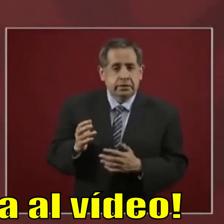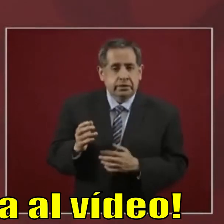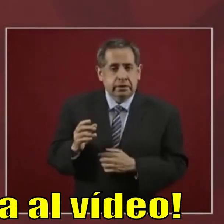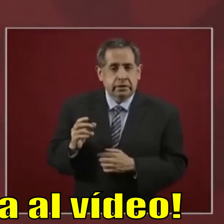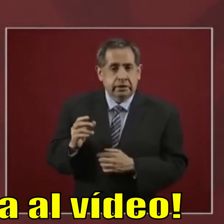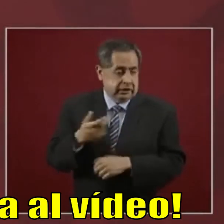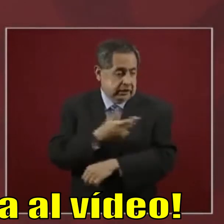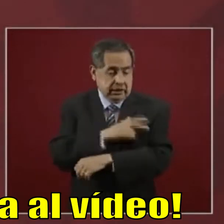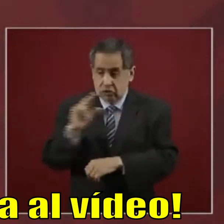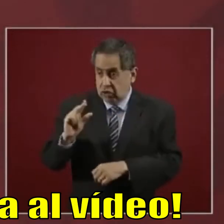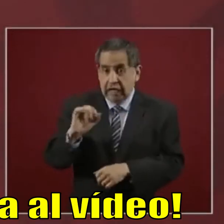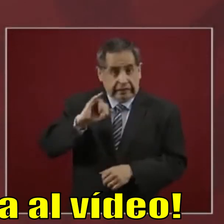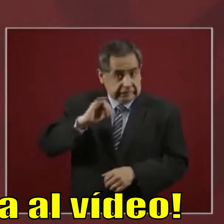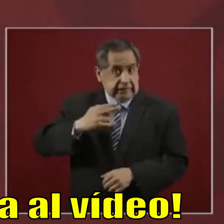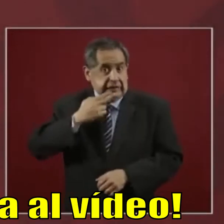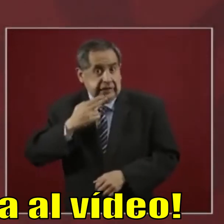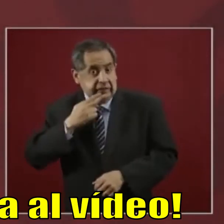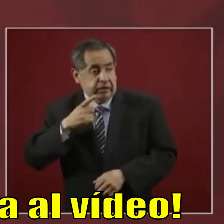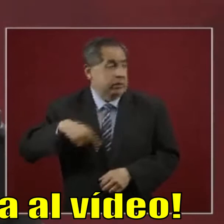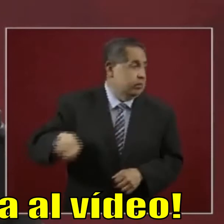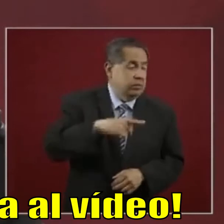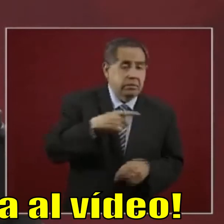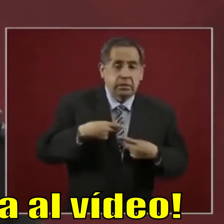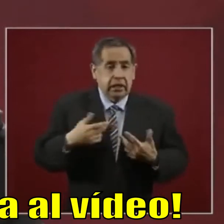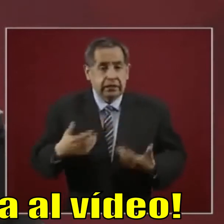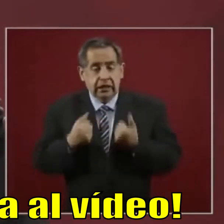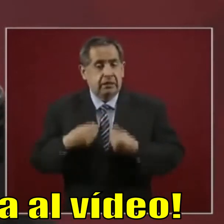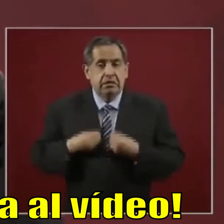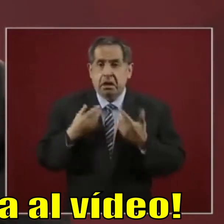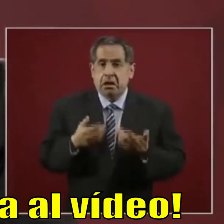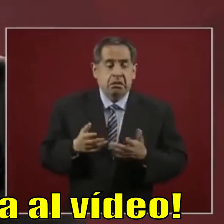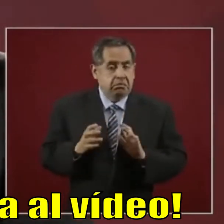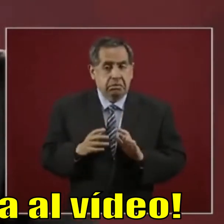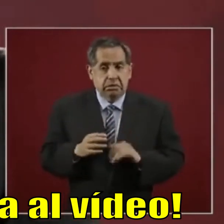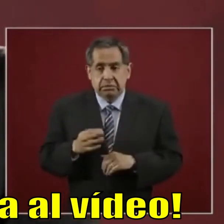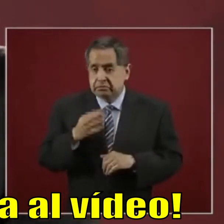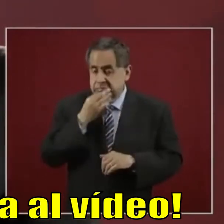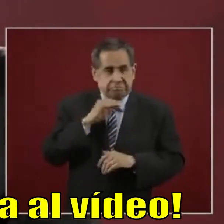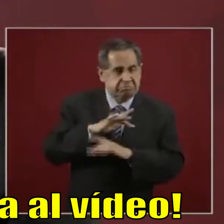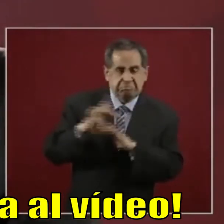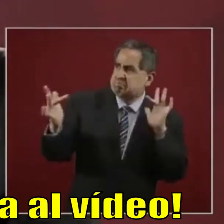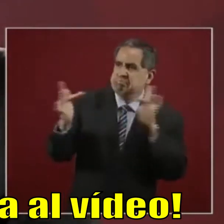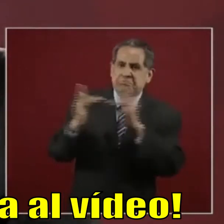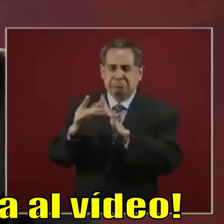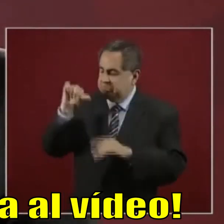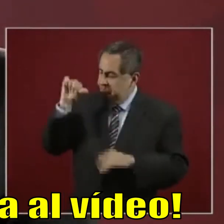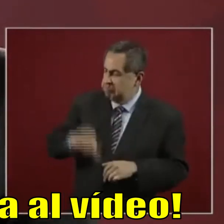es eficaz para salvar vidas, de inmediato establecemos